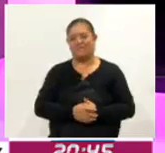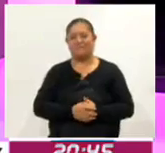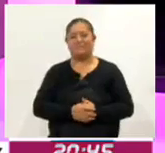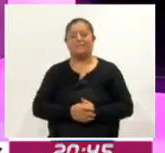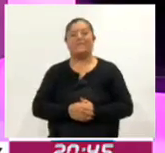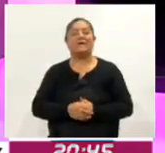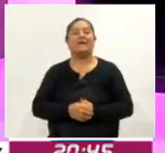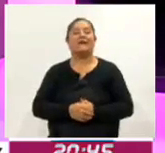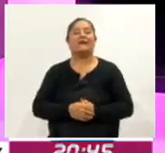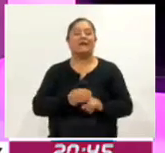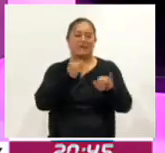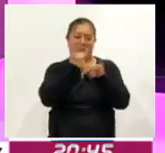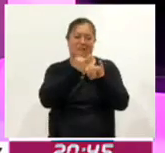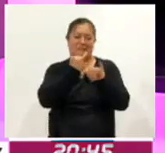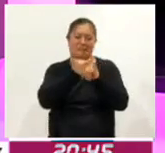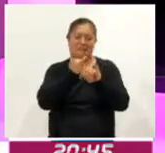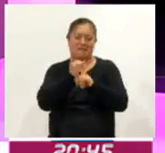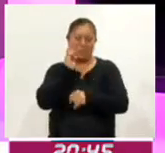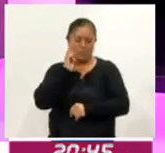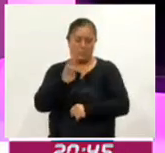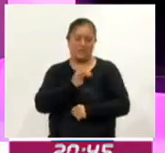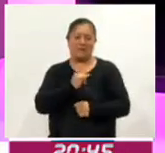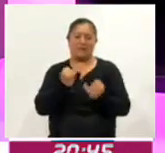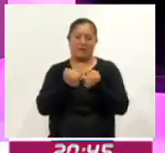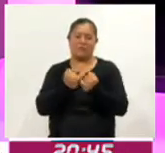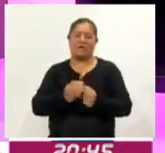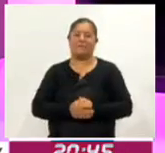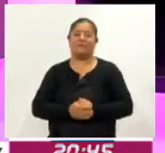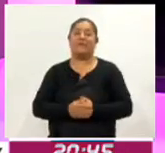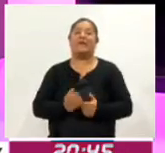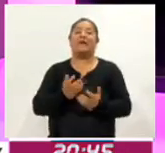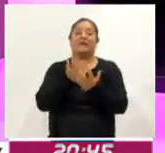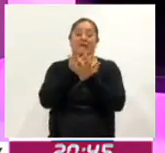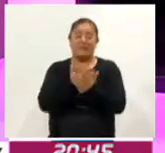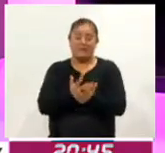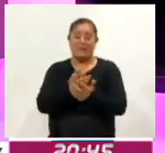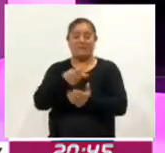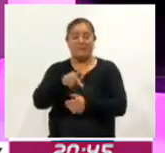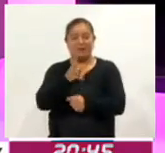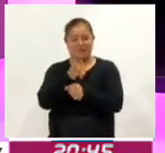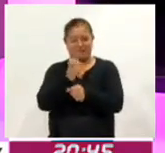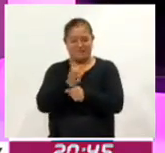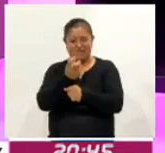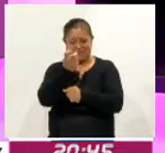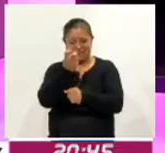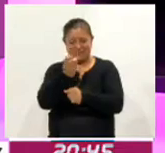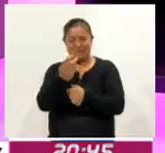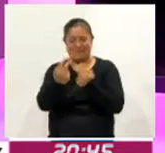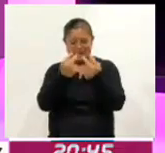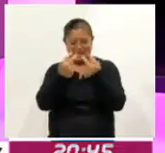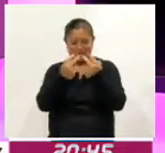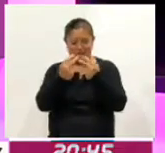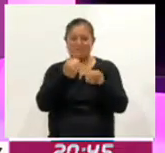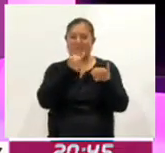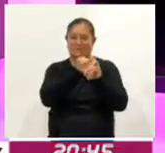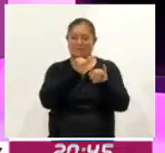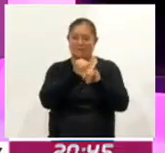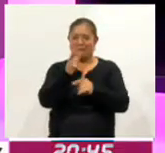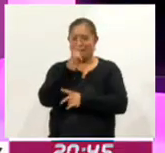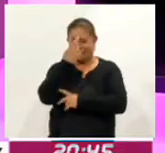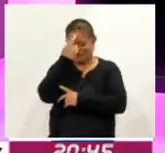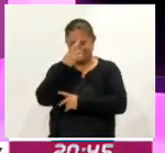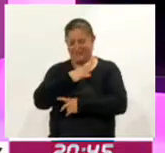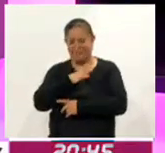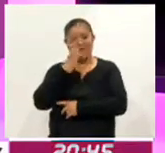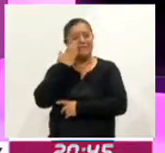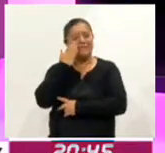de redes sociales. Vamos a una pausa. Antes le invitamos precisamente a que nos siga en redes sociales. Recuerde que estamos